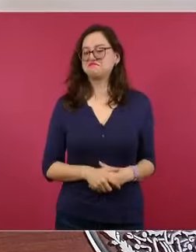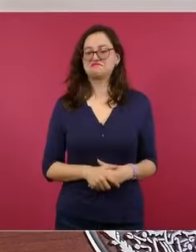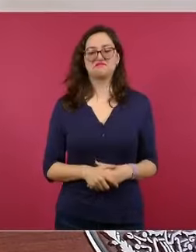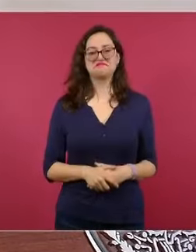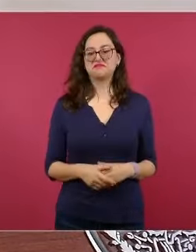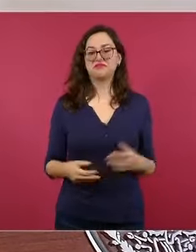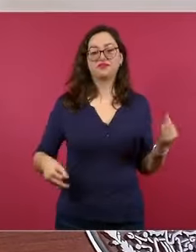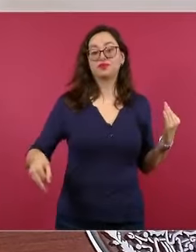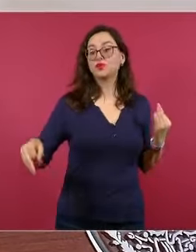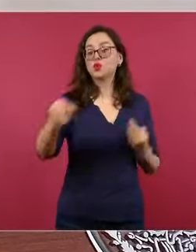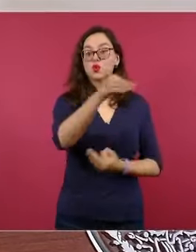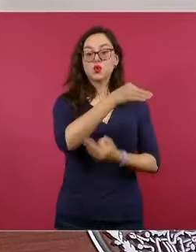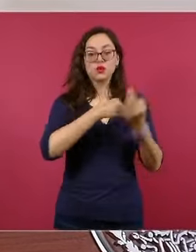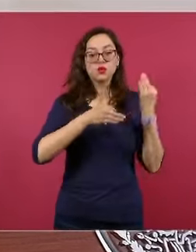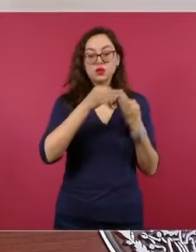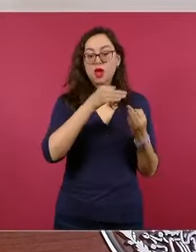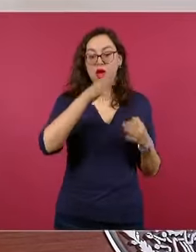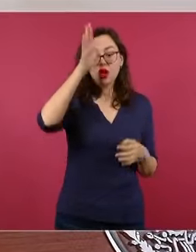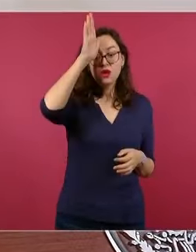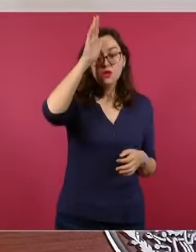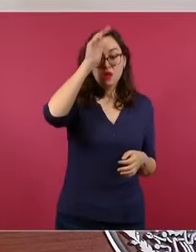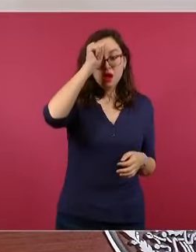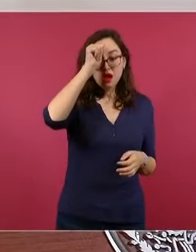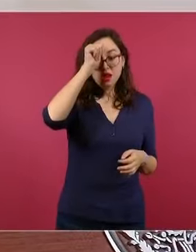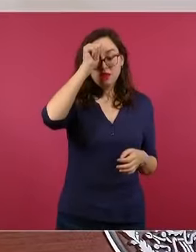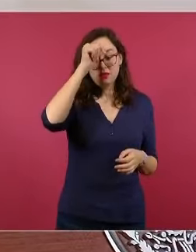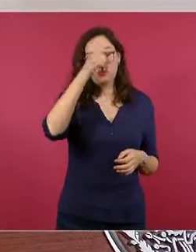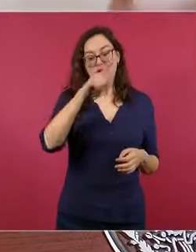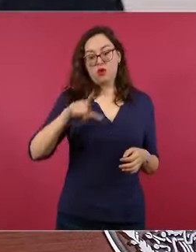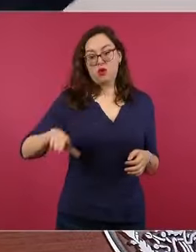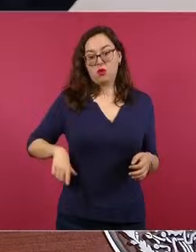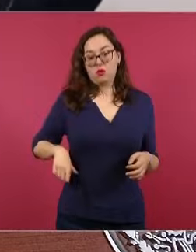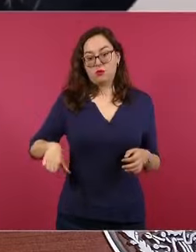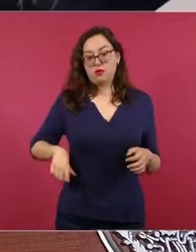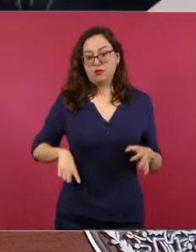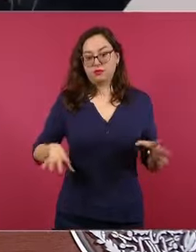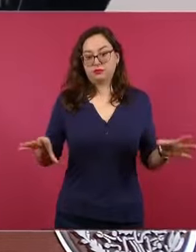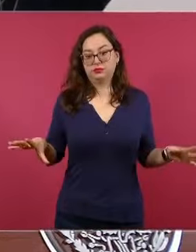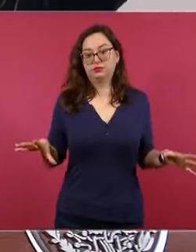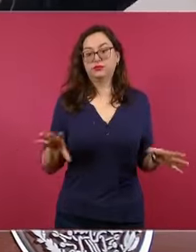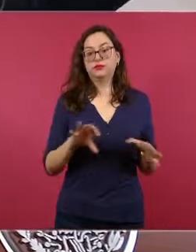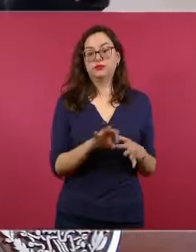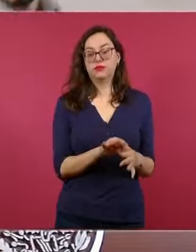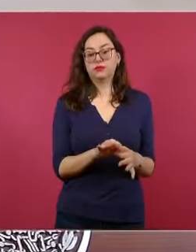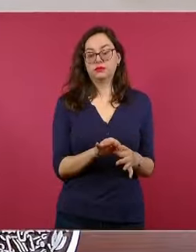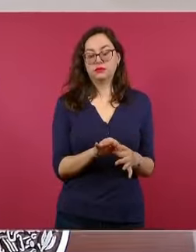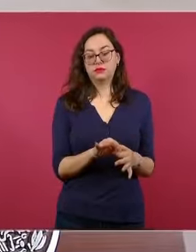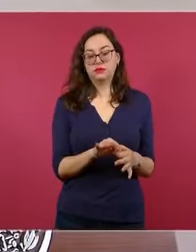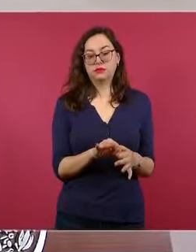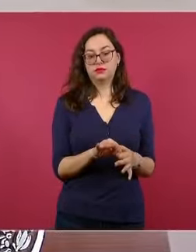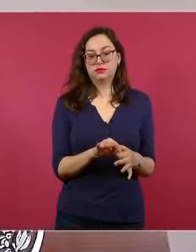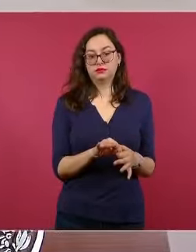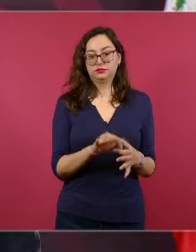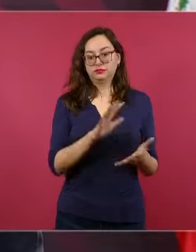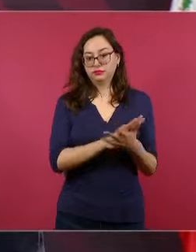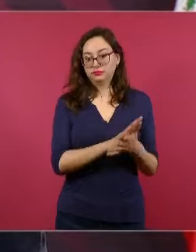un acuerdo eran parte del mismo